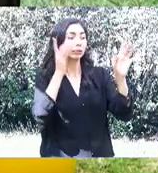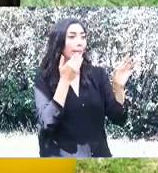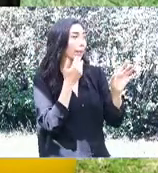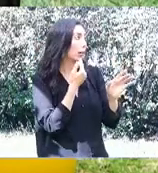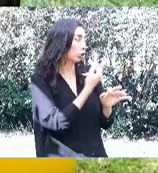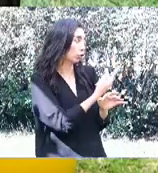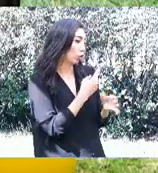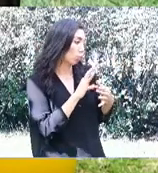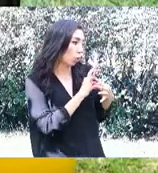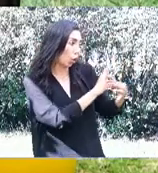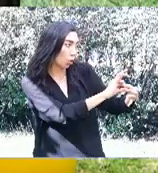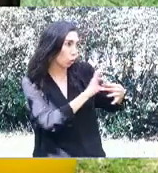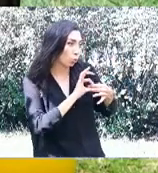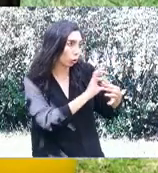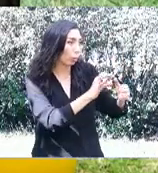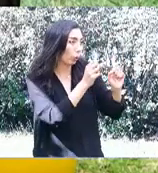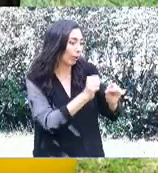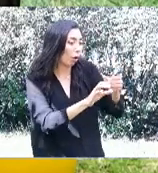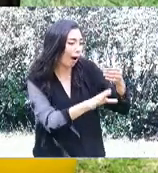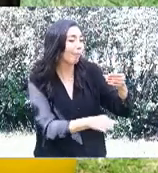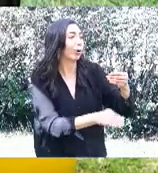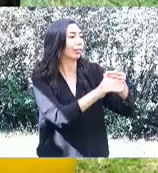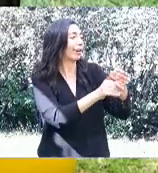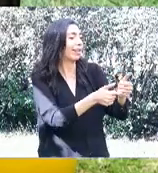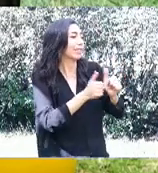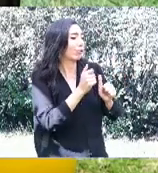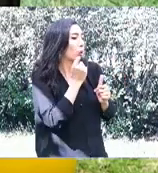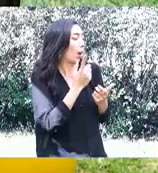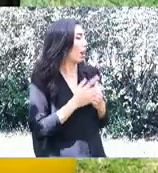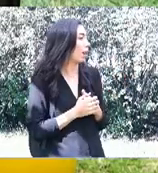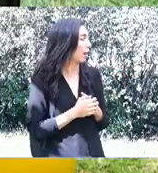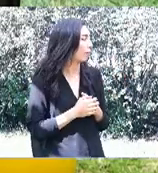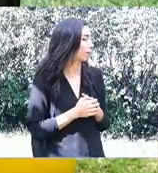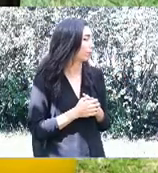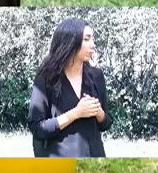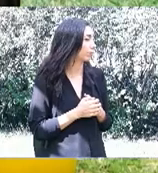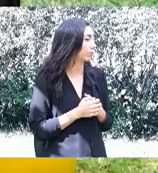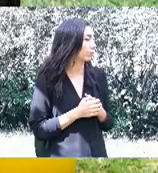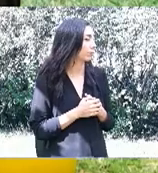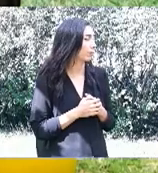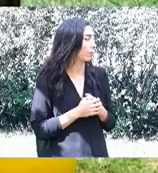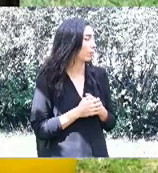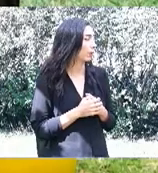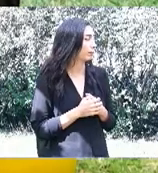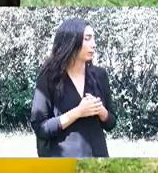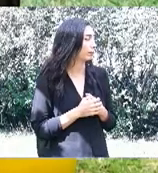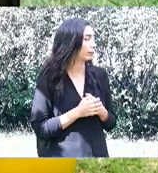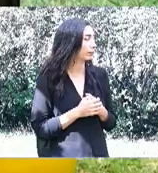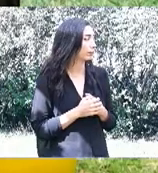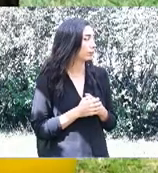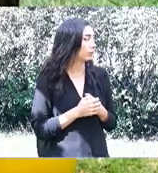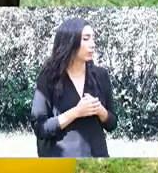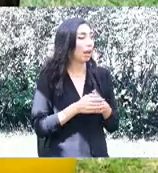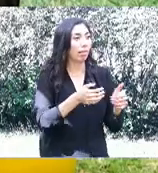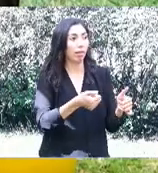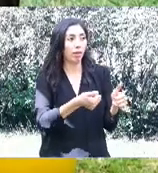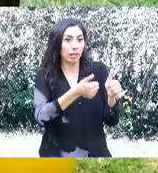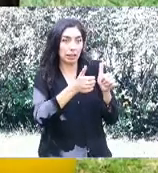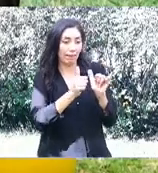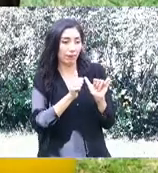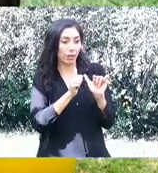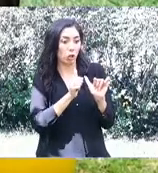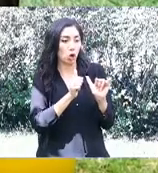podemos hacer nosotros vamos a poder aportar en esos desafíos Cuáles son los desafíos en términos de poner en valor este patrimonio Eh bueno los desafíos de